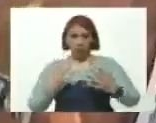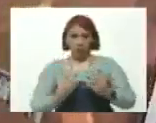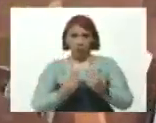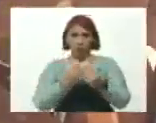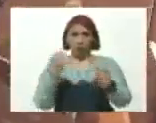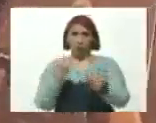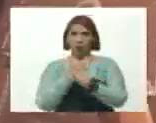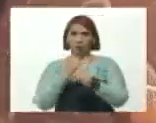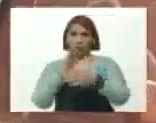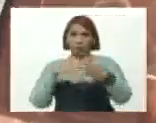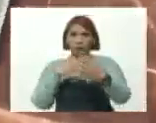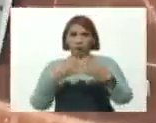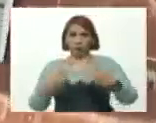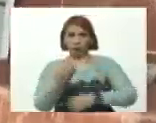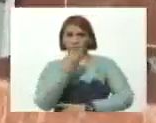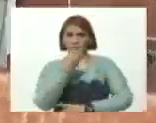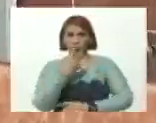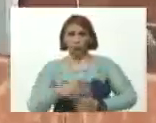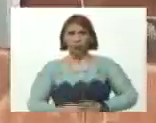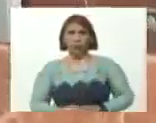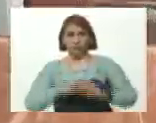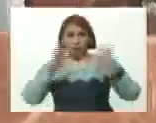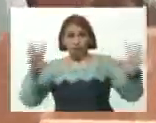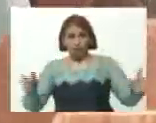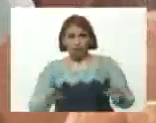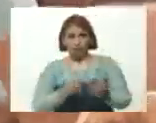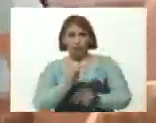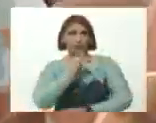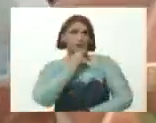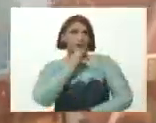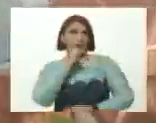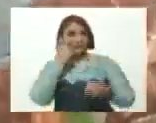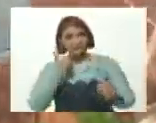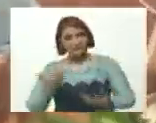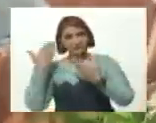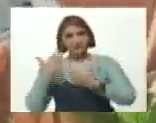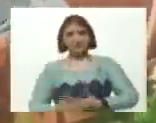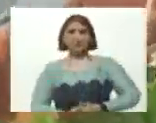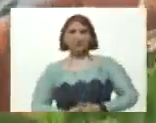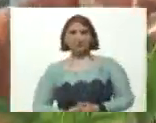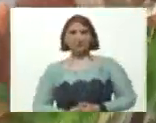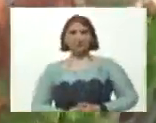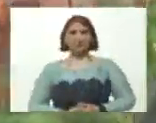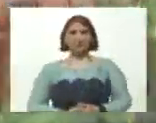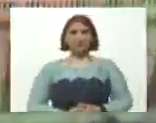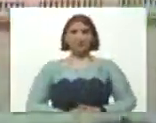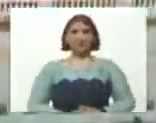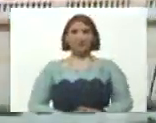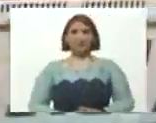agenda de trabajo en el Palacio de Miraflores. Con este resumen y este contacto, devolvemos al estudio de Venezolana de Televisión. Adelante.